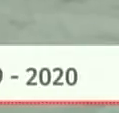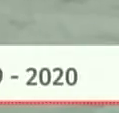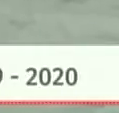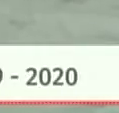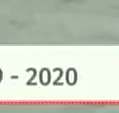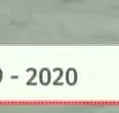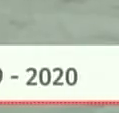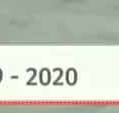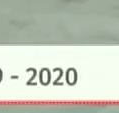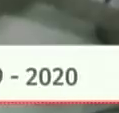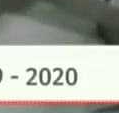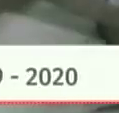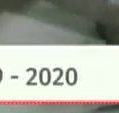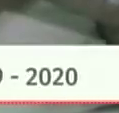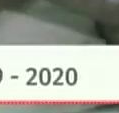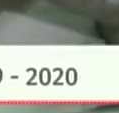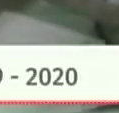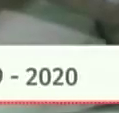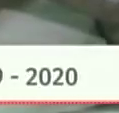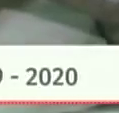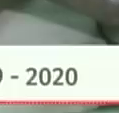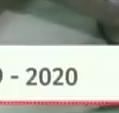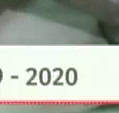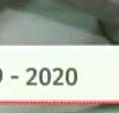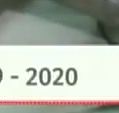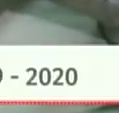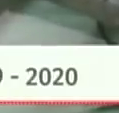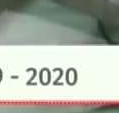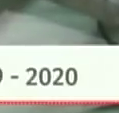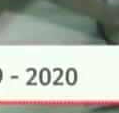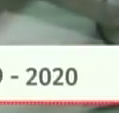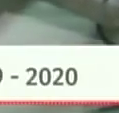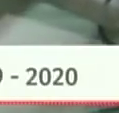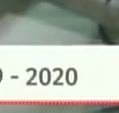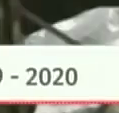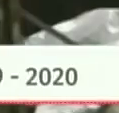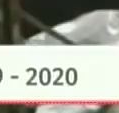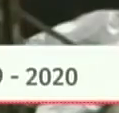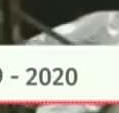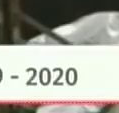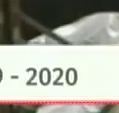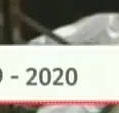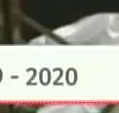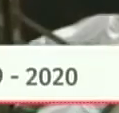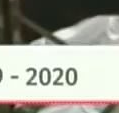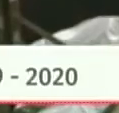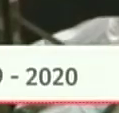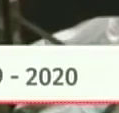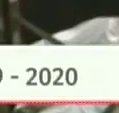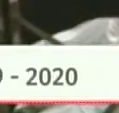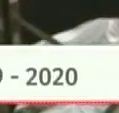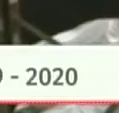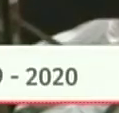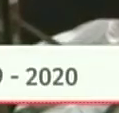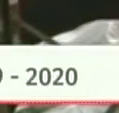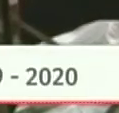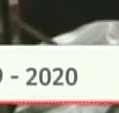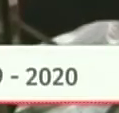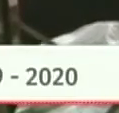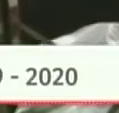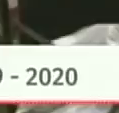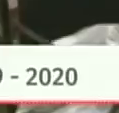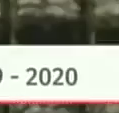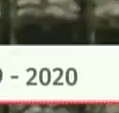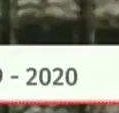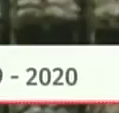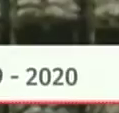que es la alimentación. Y para dar cumplimiento a su orden y exigencia permanente, mi comandante en jefe, de un PAE transparente,